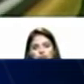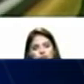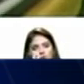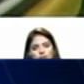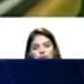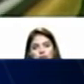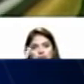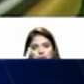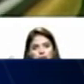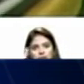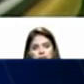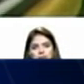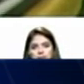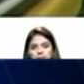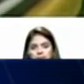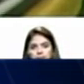venezolana.